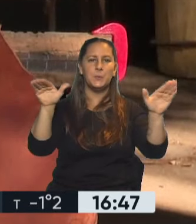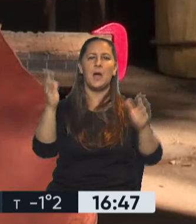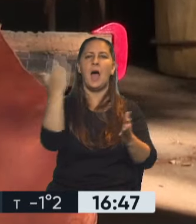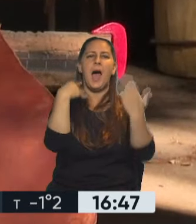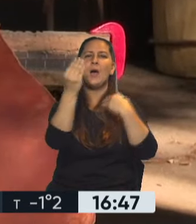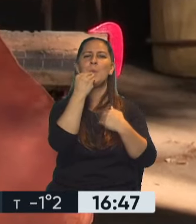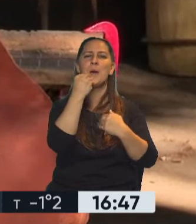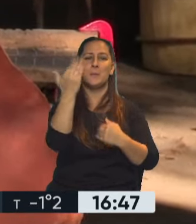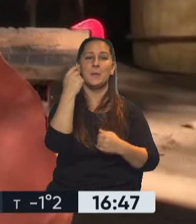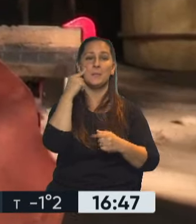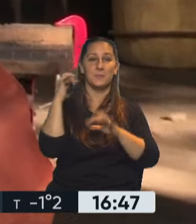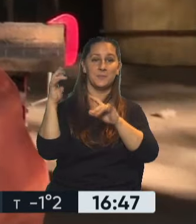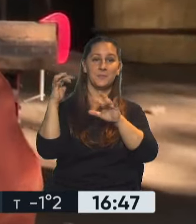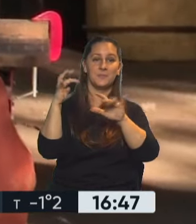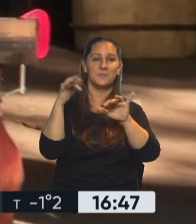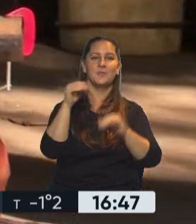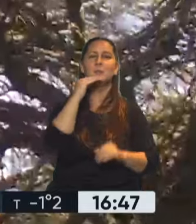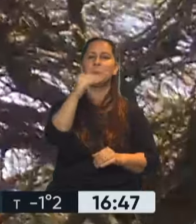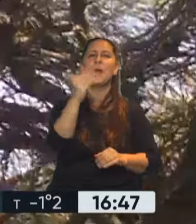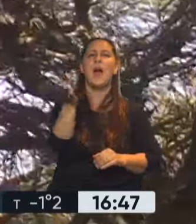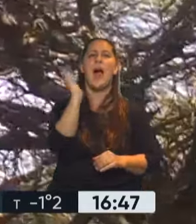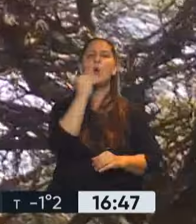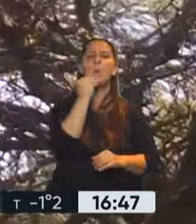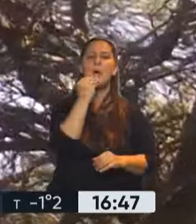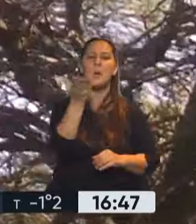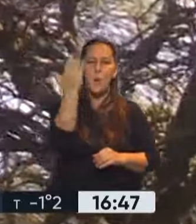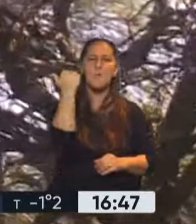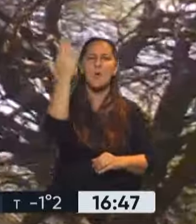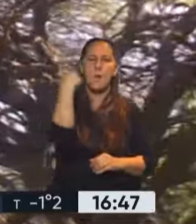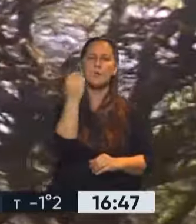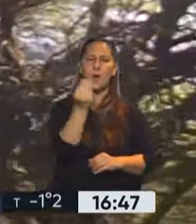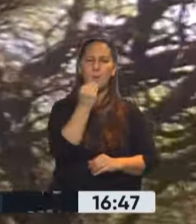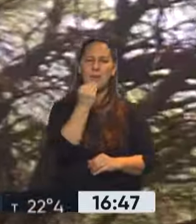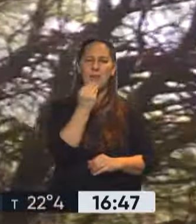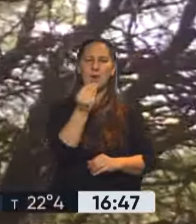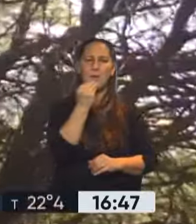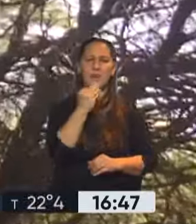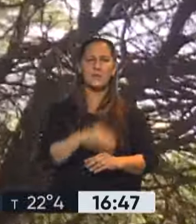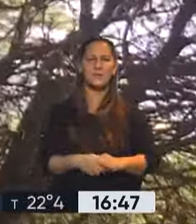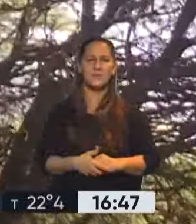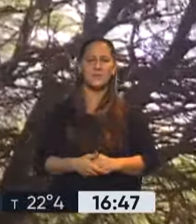¡A comer! Ahí viene, mirá. ¡A comer! ¡Vamos! ¡A comer!